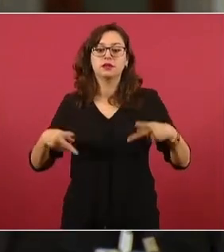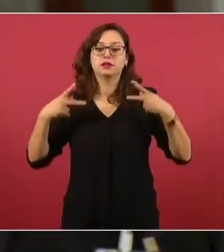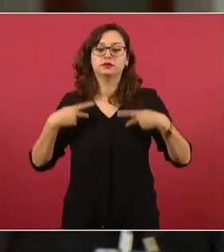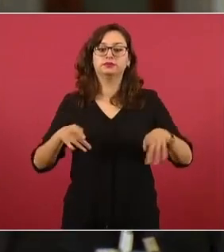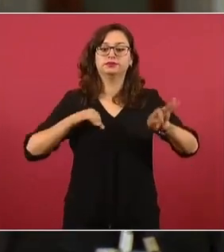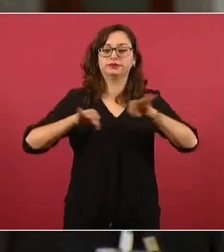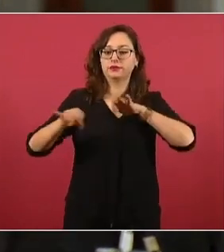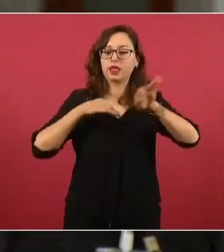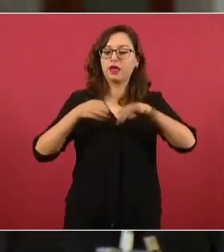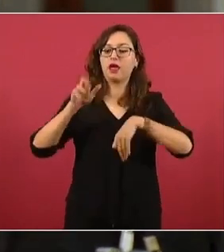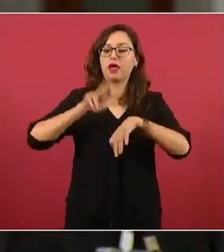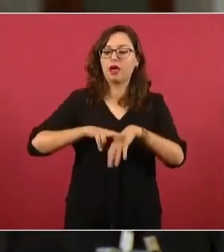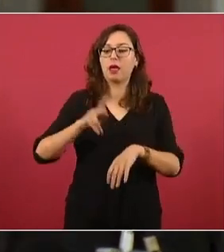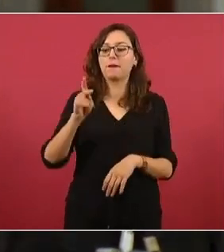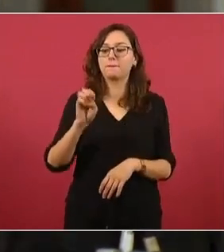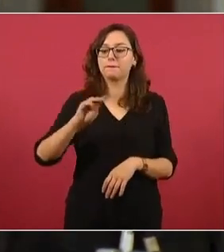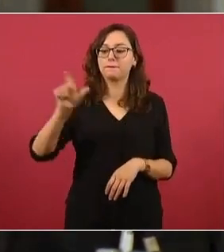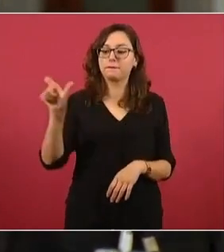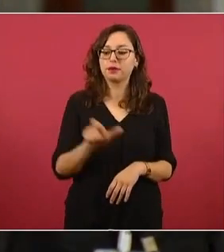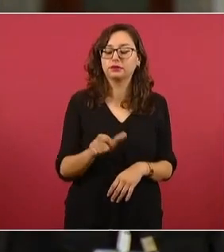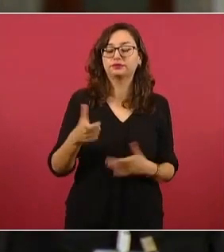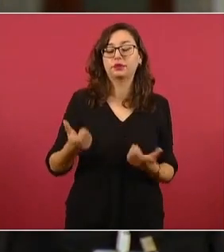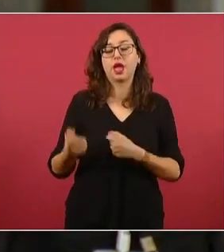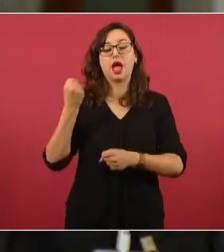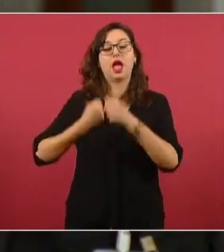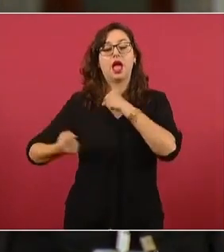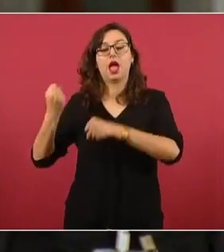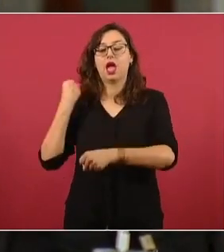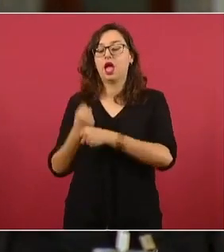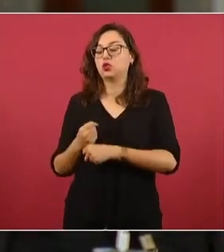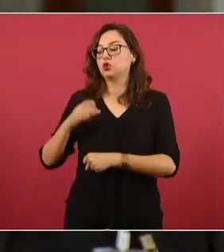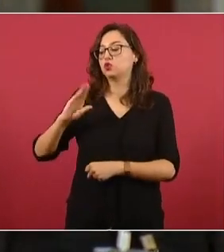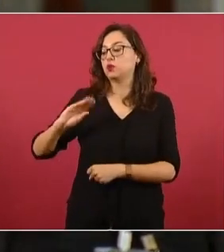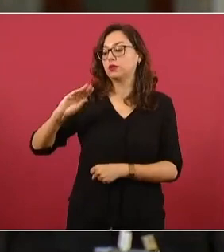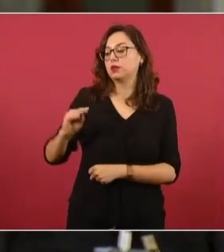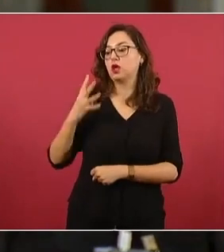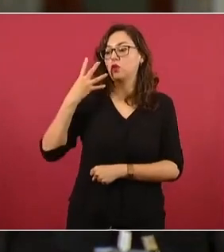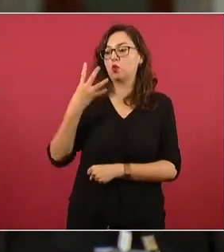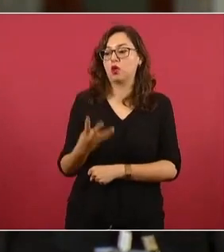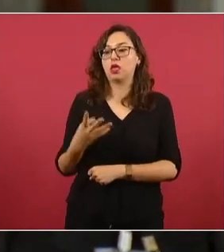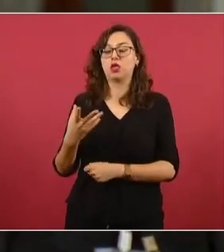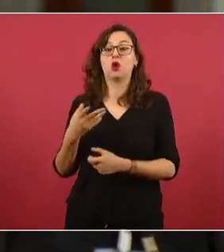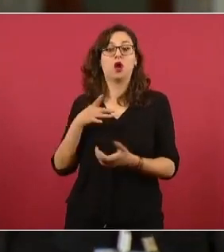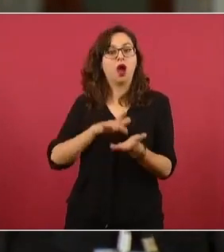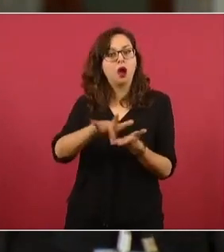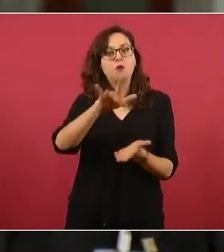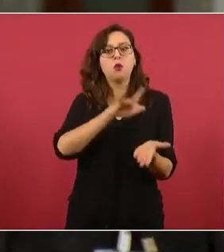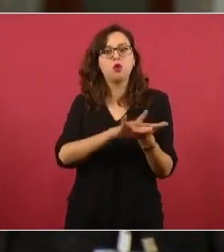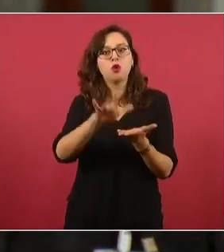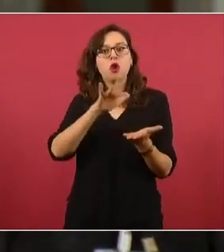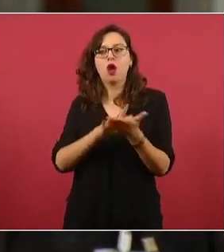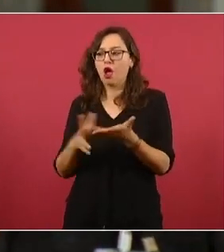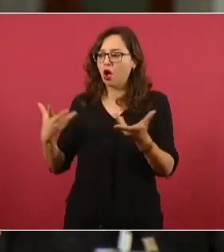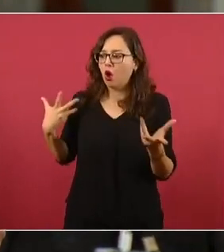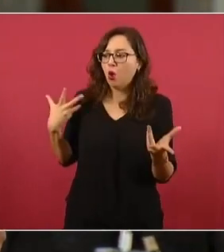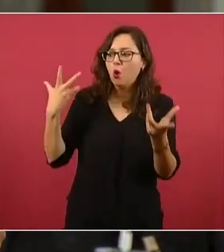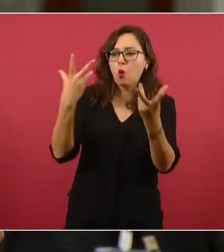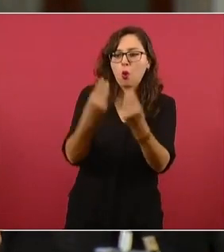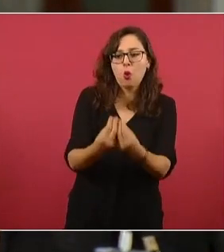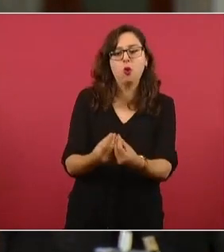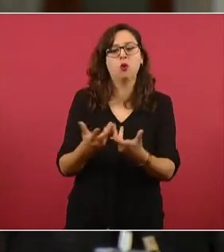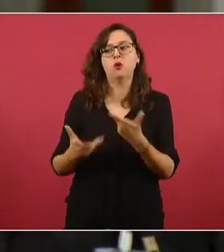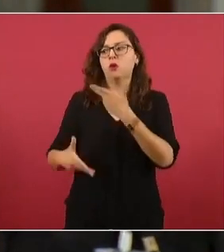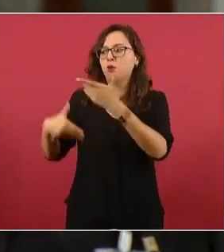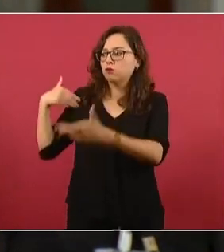quienes a usted lo acompañaron desde el éxodo en 1994. Usted les prometió, después de